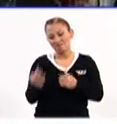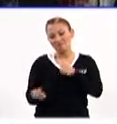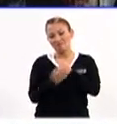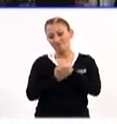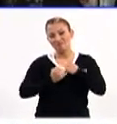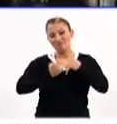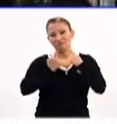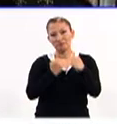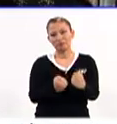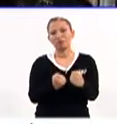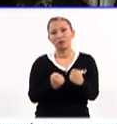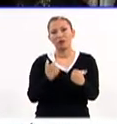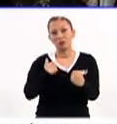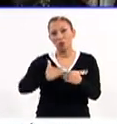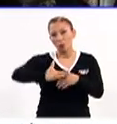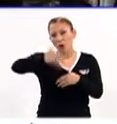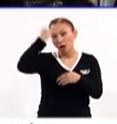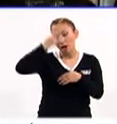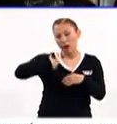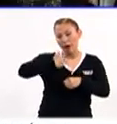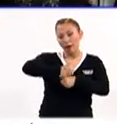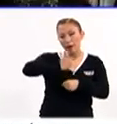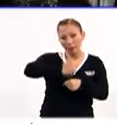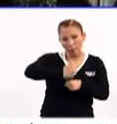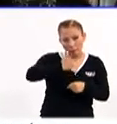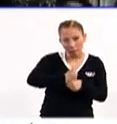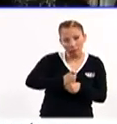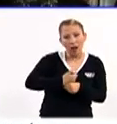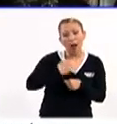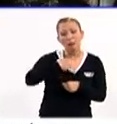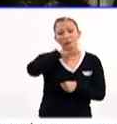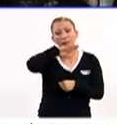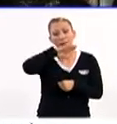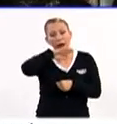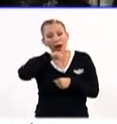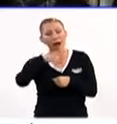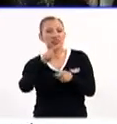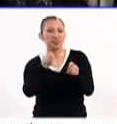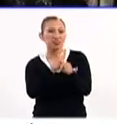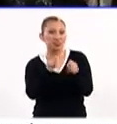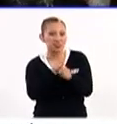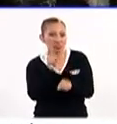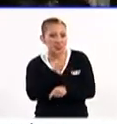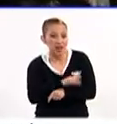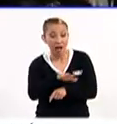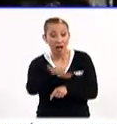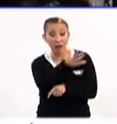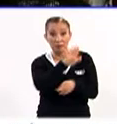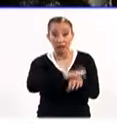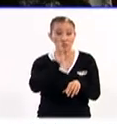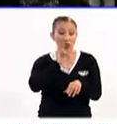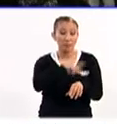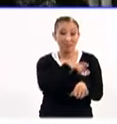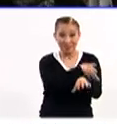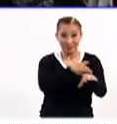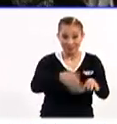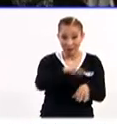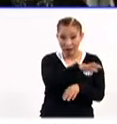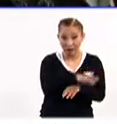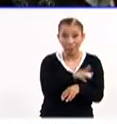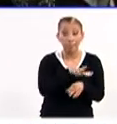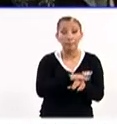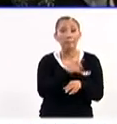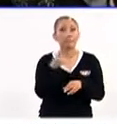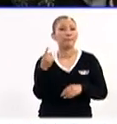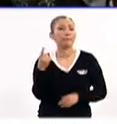fortaleza que aprendí de mis abuelos, de mi madre, de mis tías, sobre todo de las mujeres de mi familia,